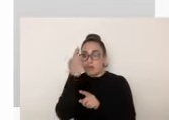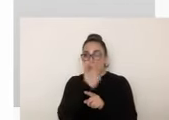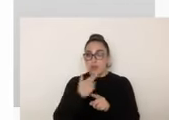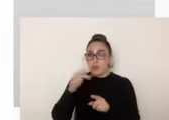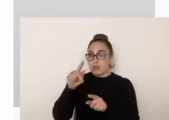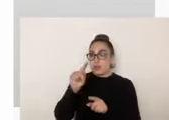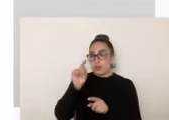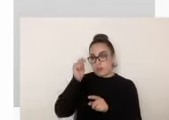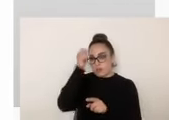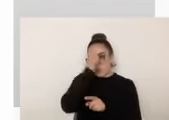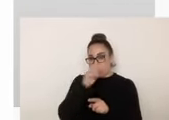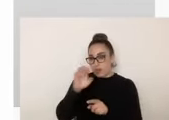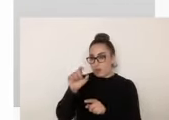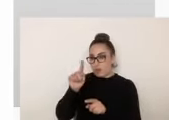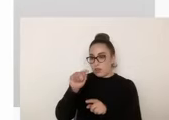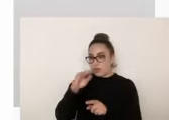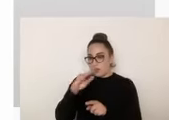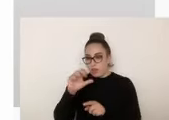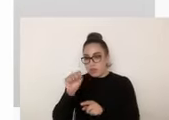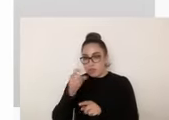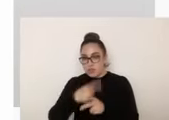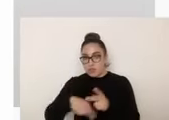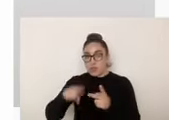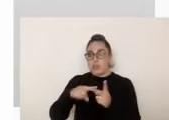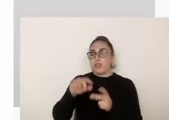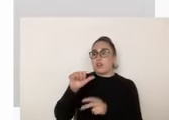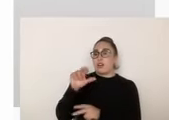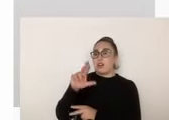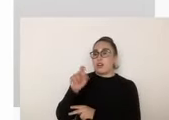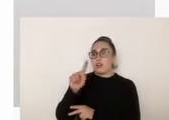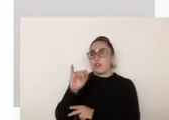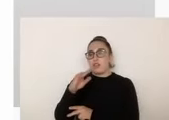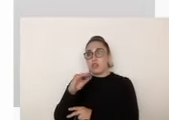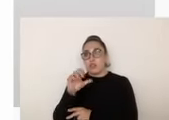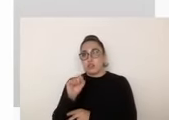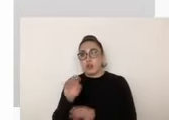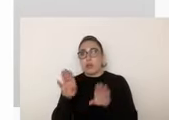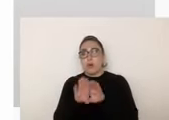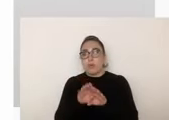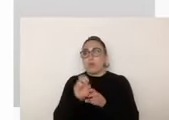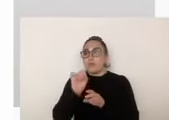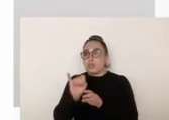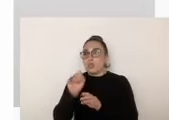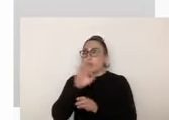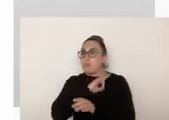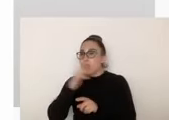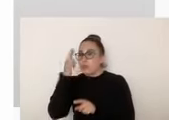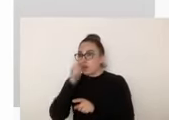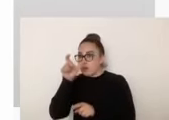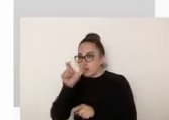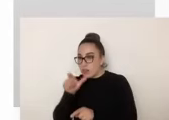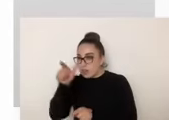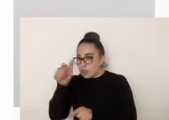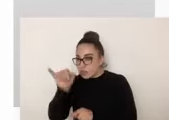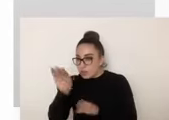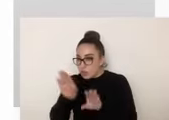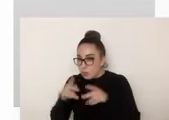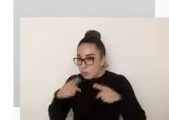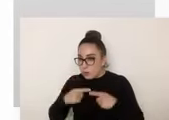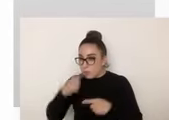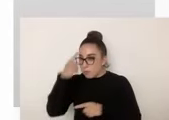que minimizarían el foco de lo que pasó ayer y dirían cómo es Íñigo en general y cuál es la perspectiva de lo que va a hacer Íñigo en el